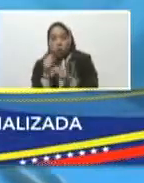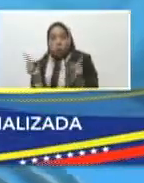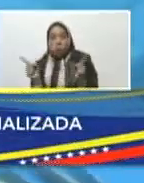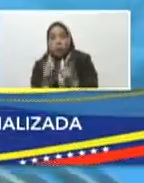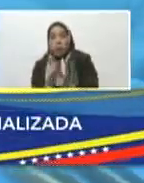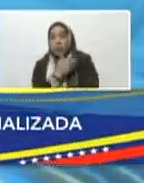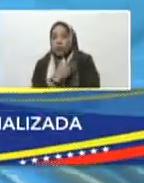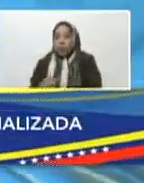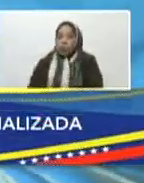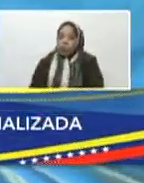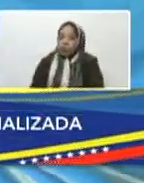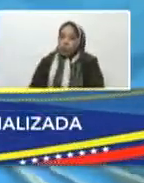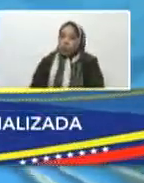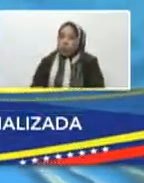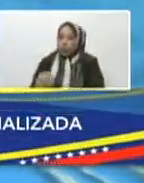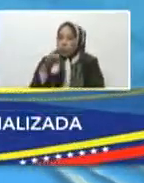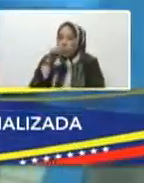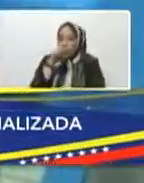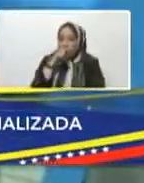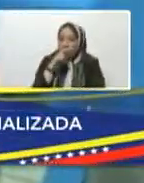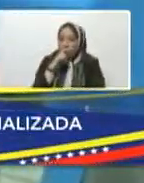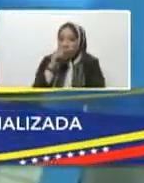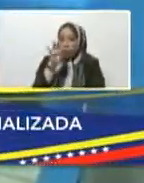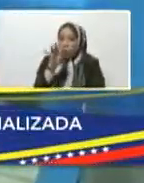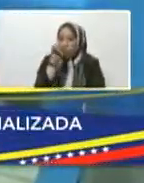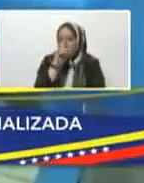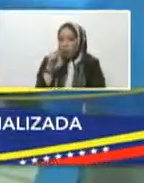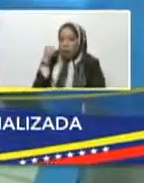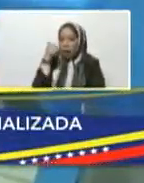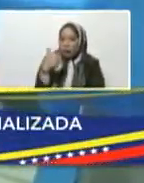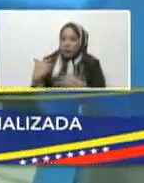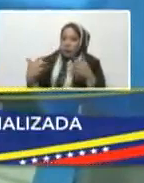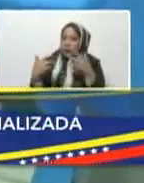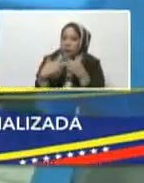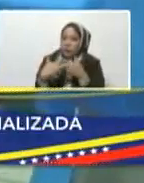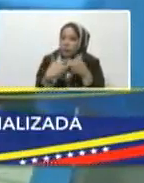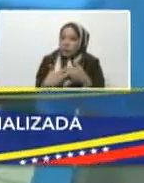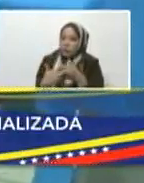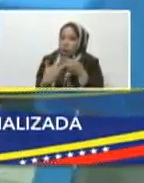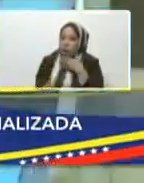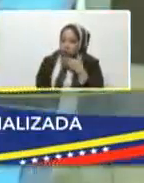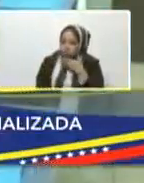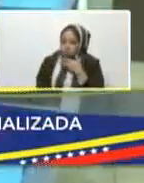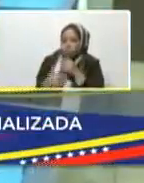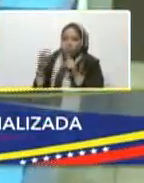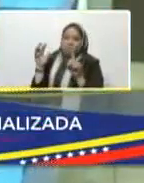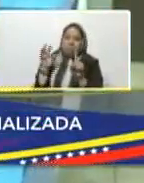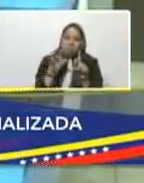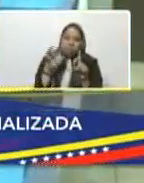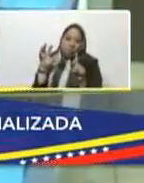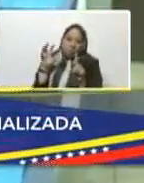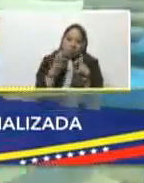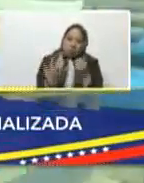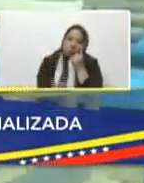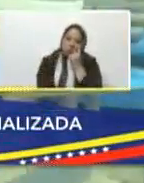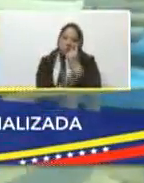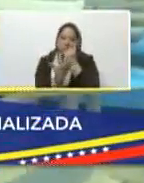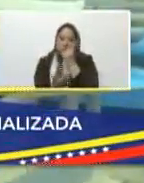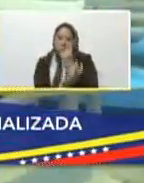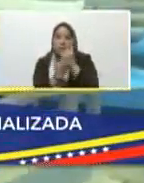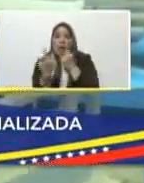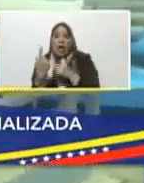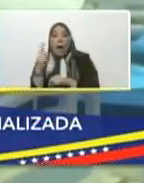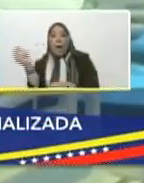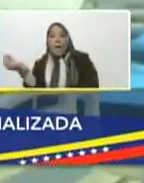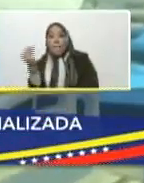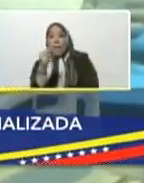señor presidente, que después de más de 4 años de guerra económica y de tener 2 años de pandemia, usted